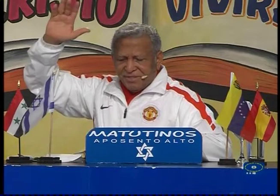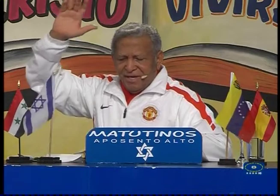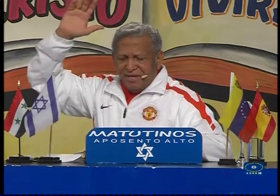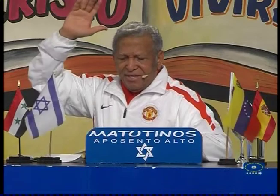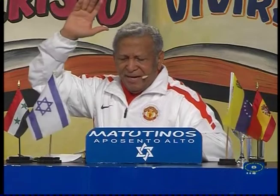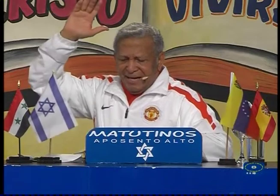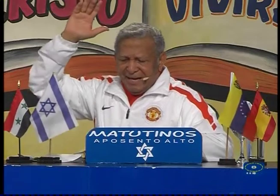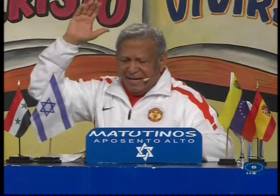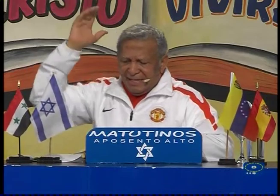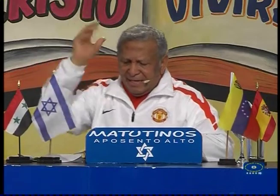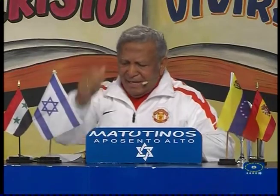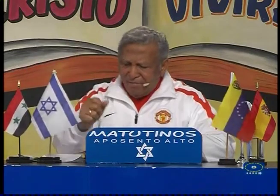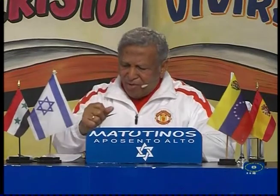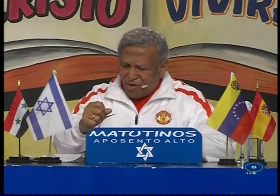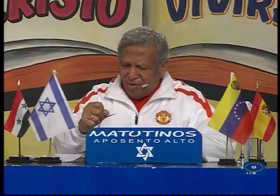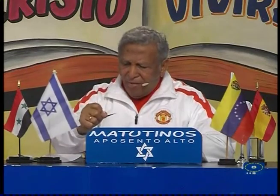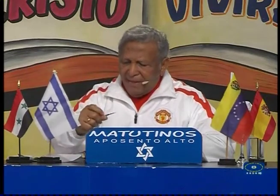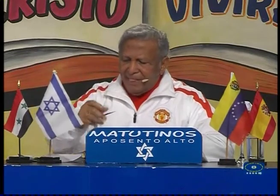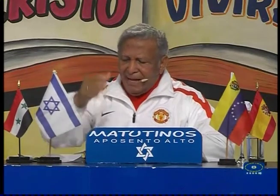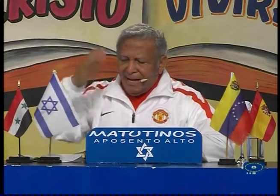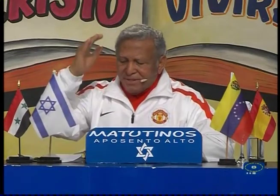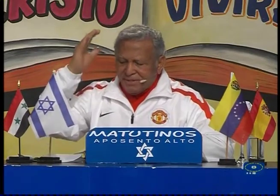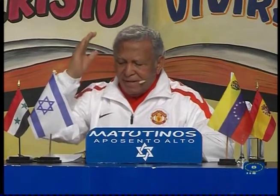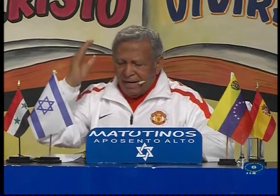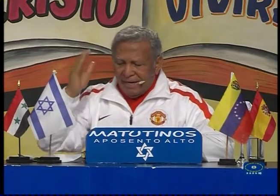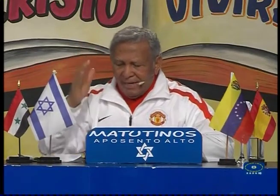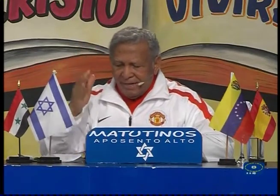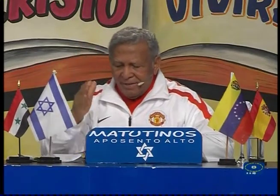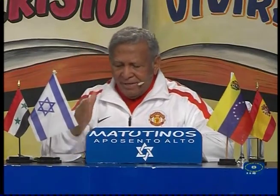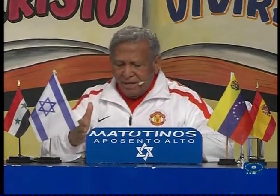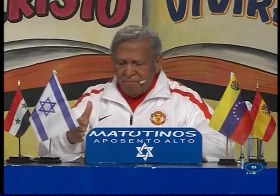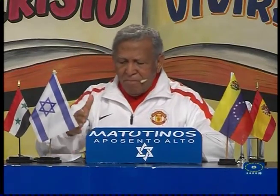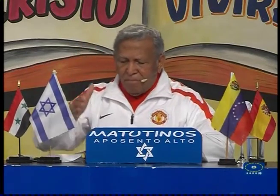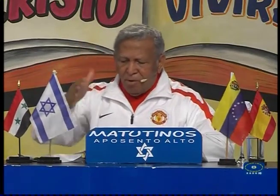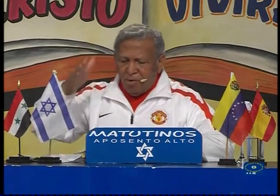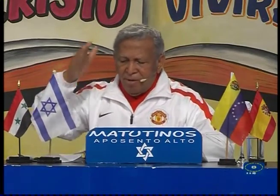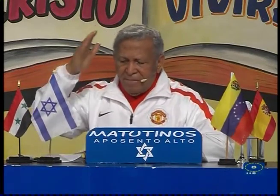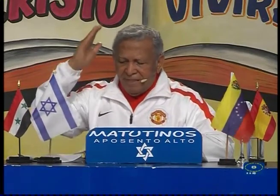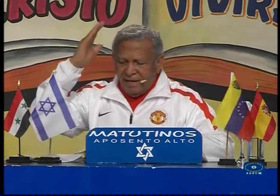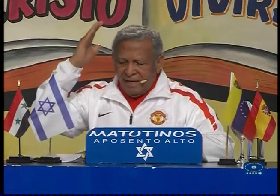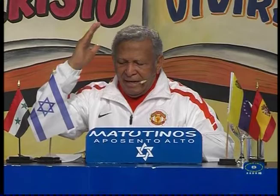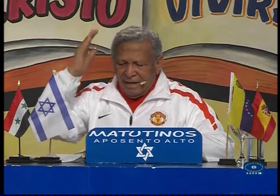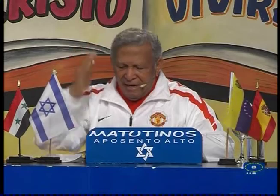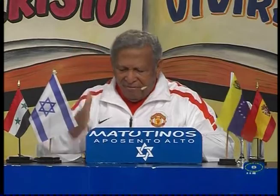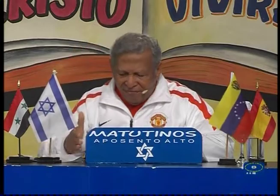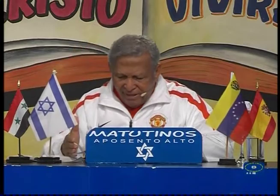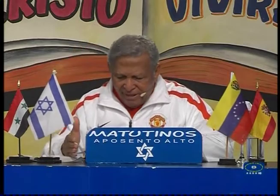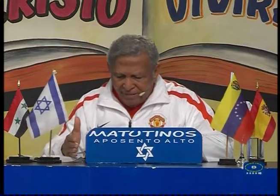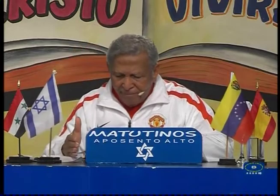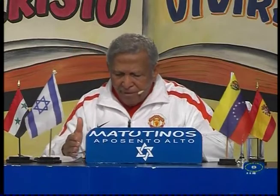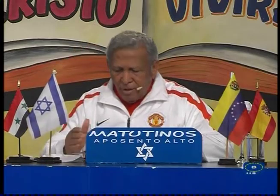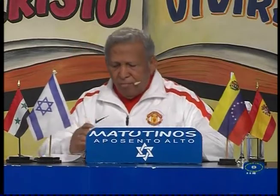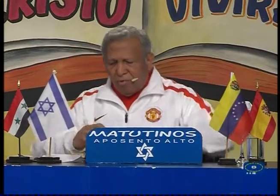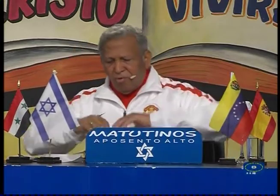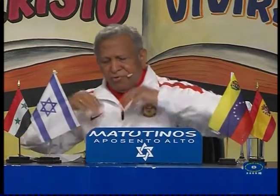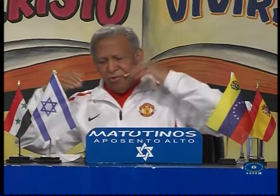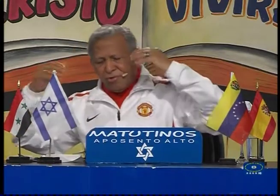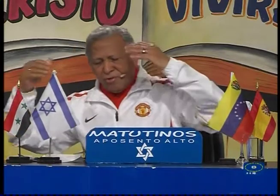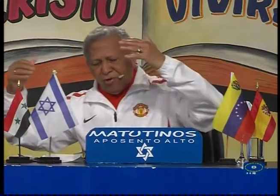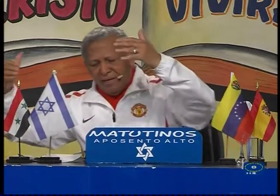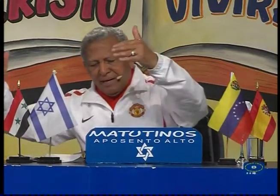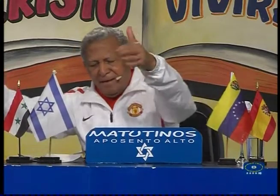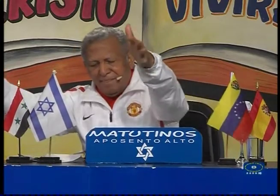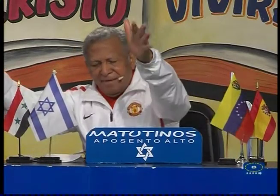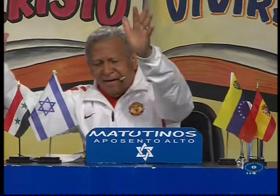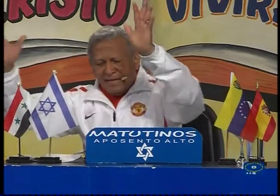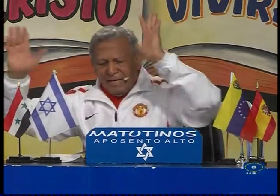y sella el libro hasta el tiempo del fin.